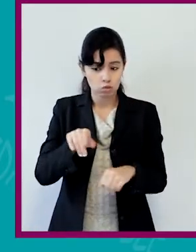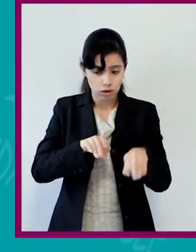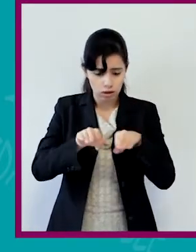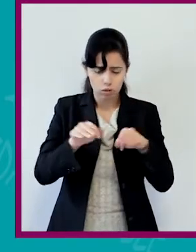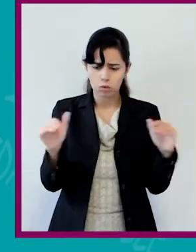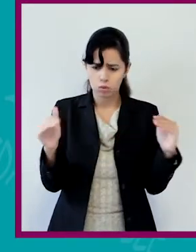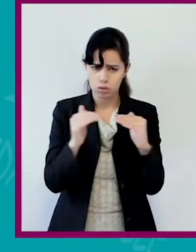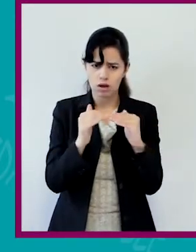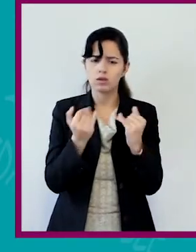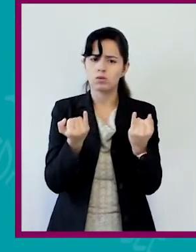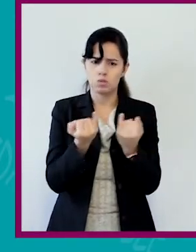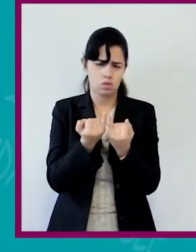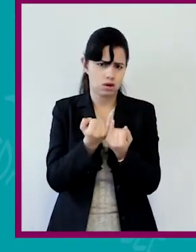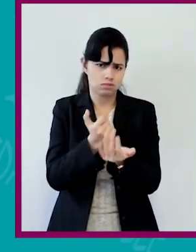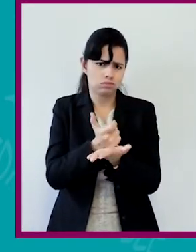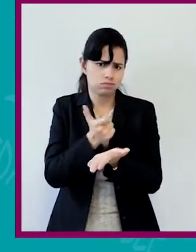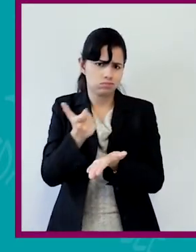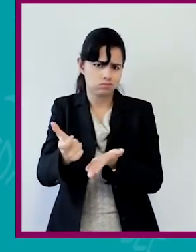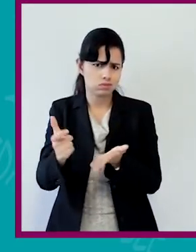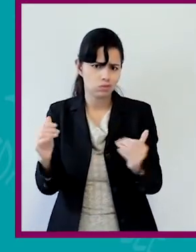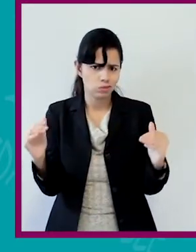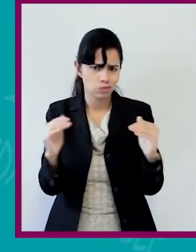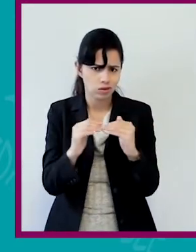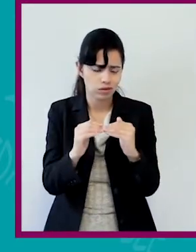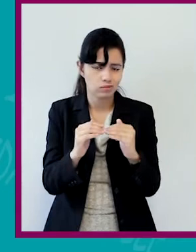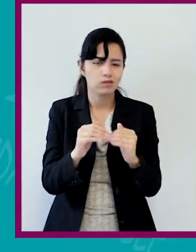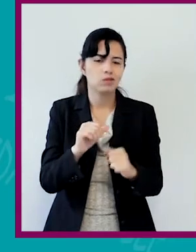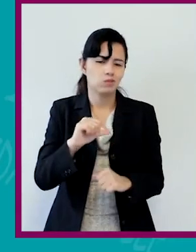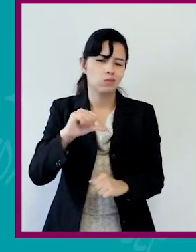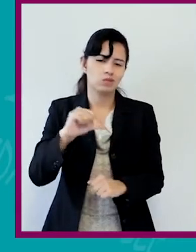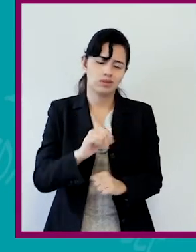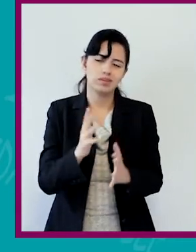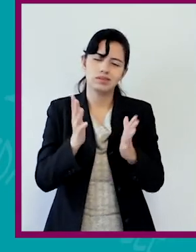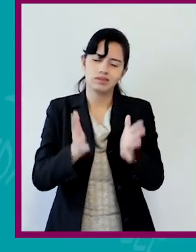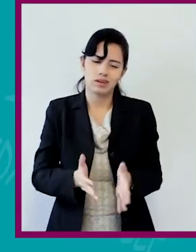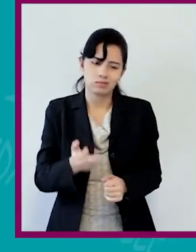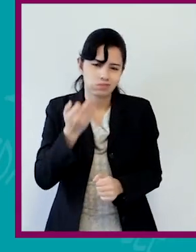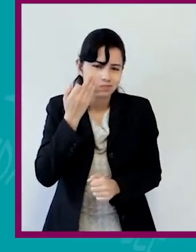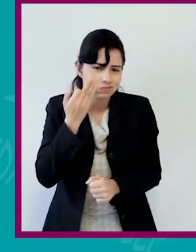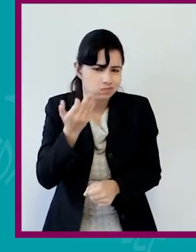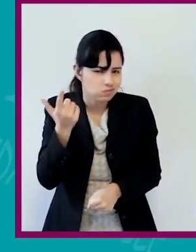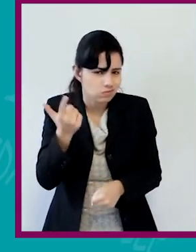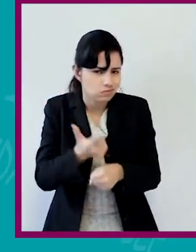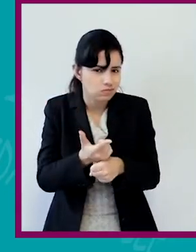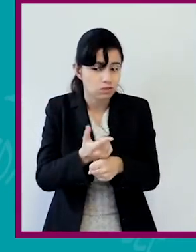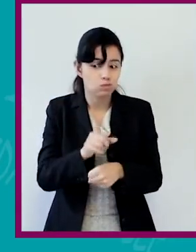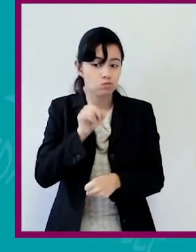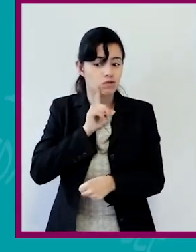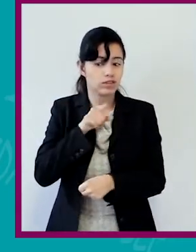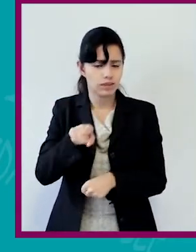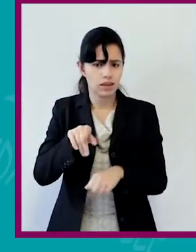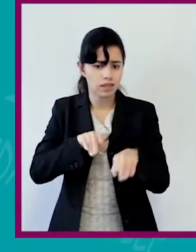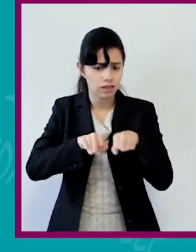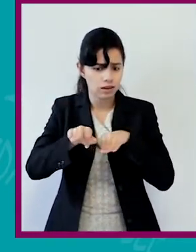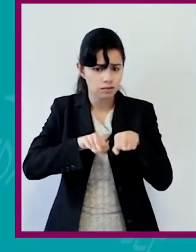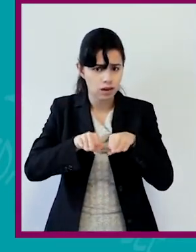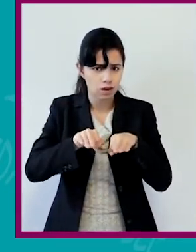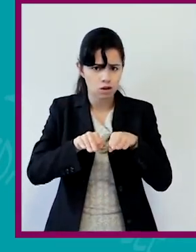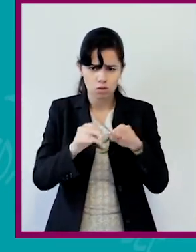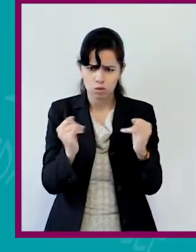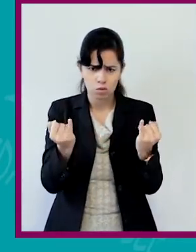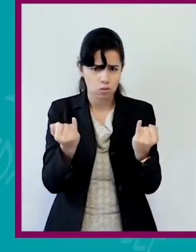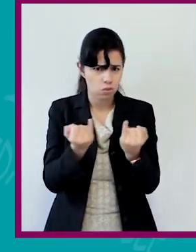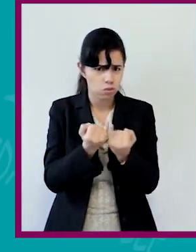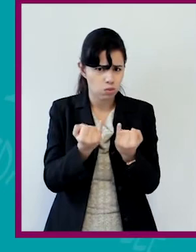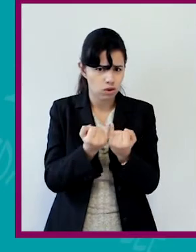a igual trabajo, igual salario. Hoy está probado que las mujeres por igual trabajo perciben